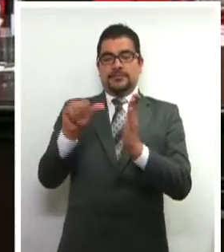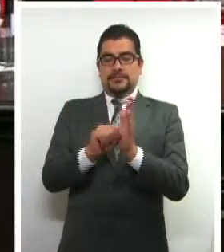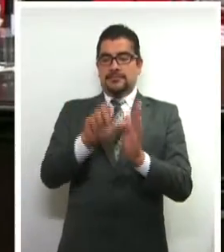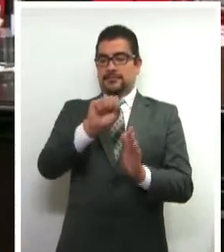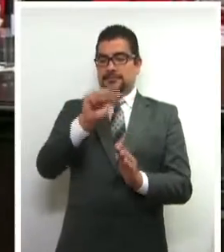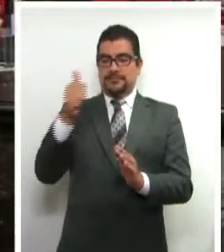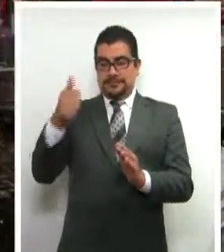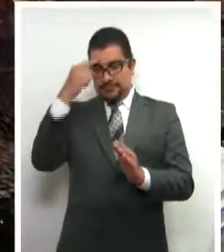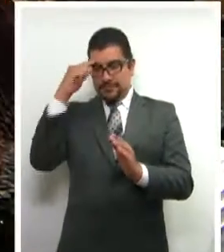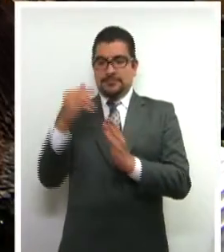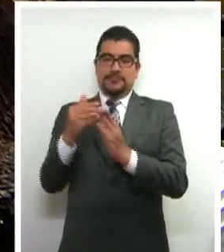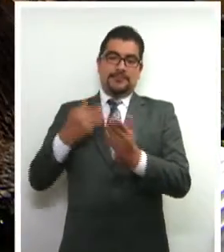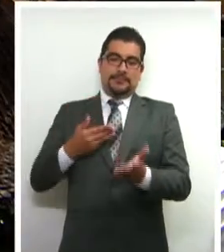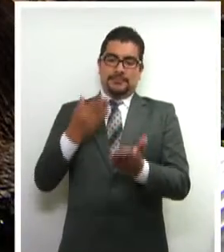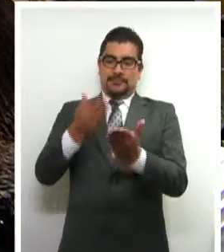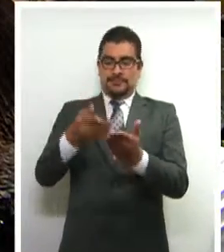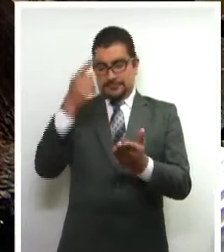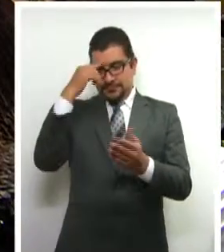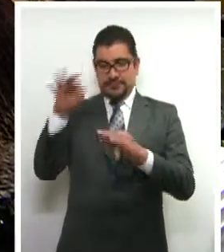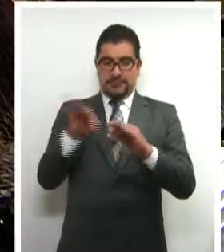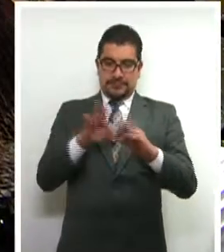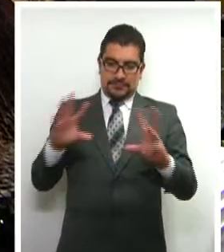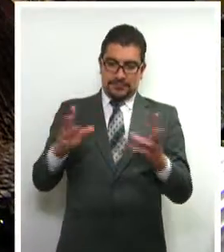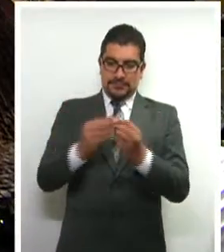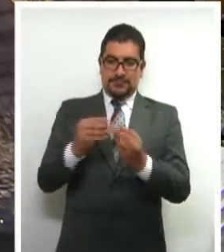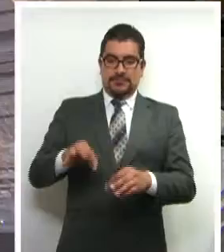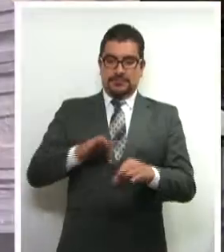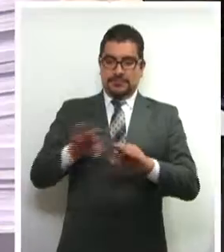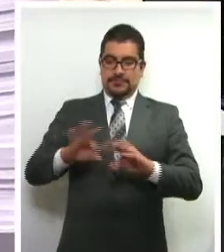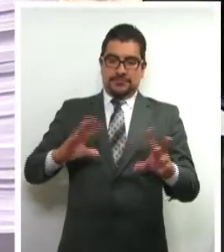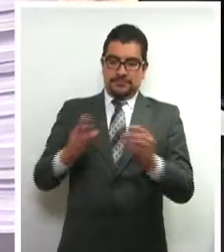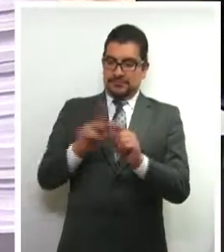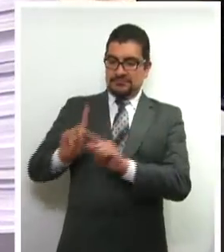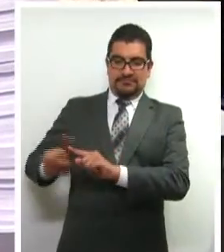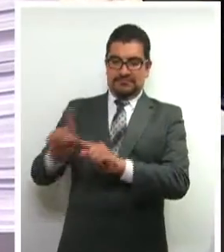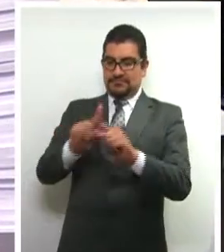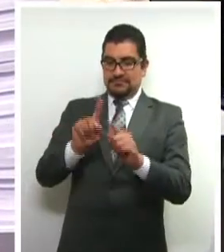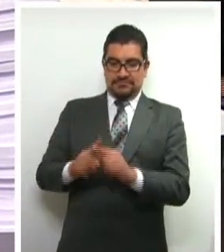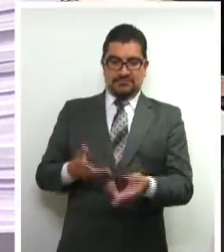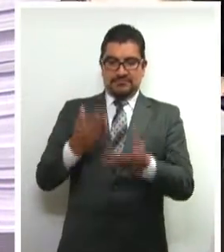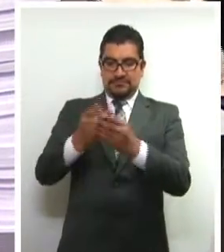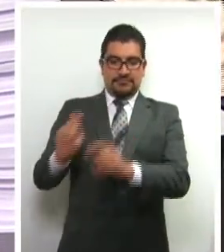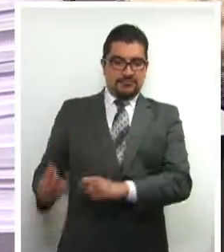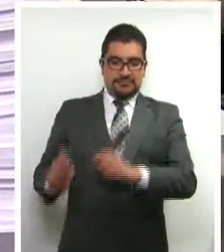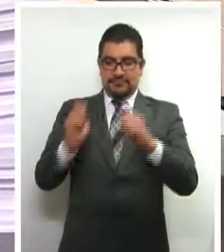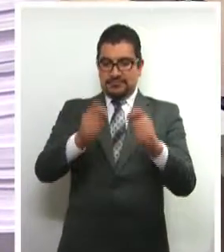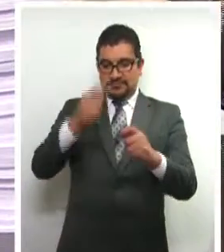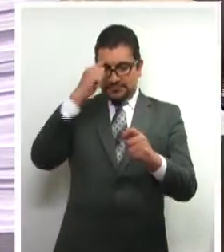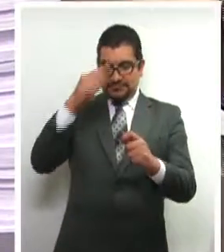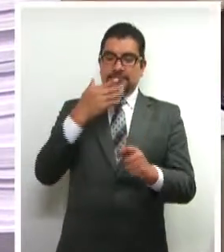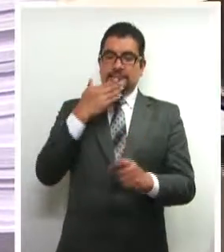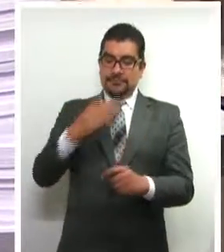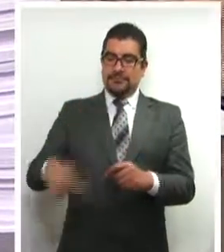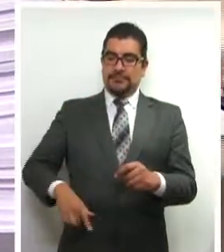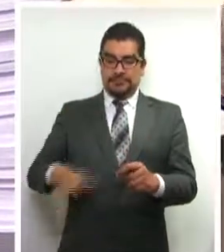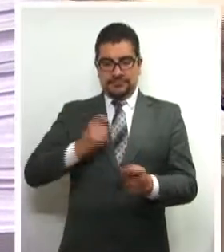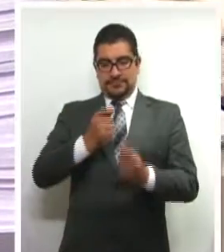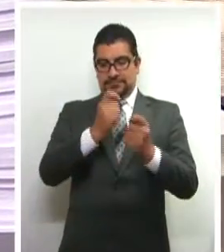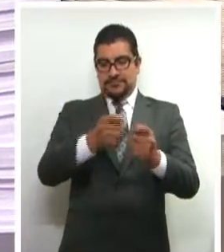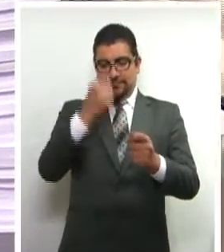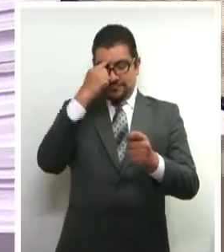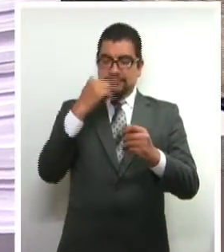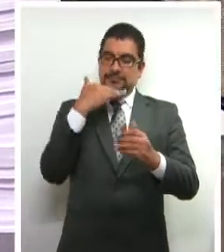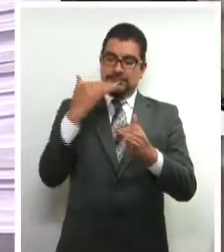en materia de debido ejercicio de la función pública y de los recursos públicos se turna a la Comisión de Buen Gobierno, Combate a